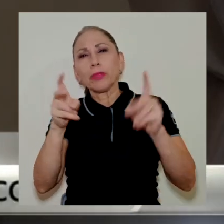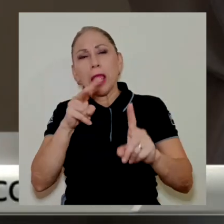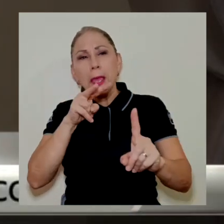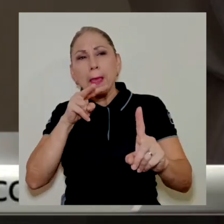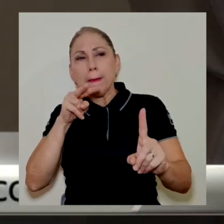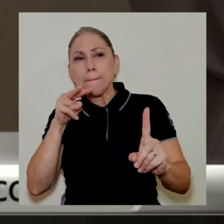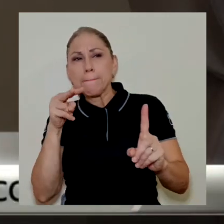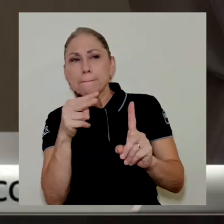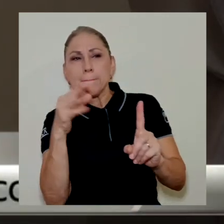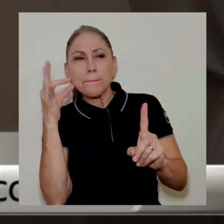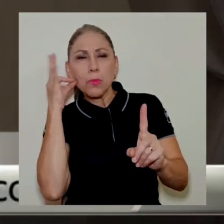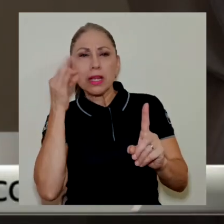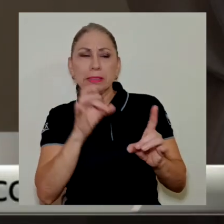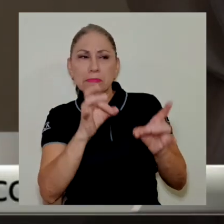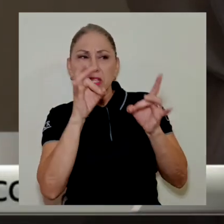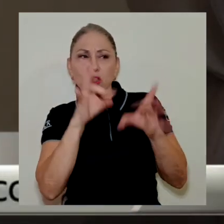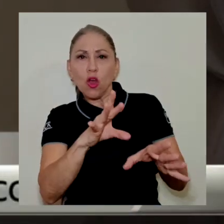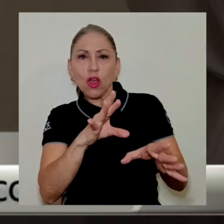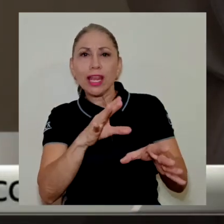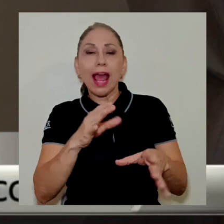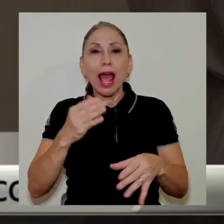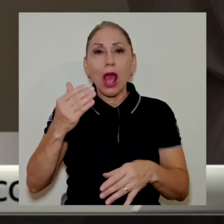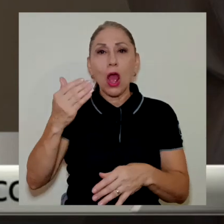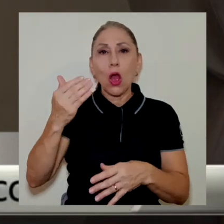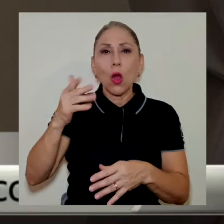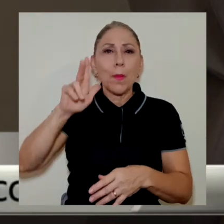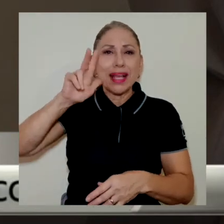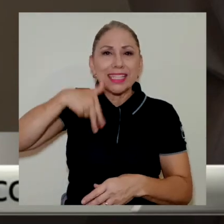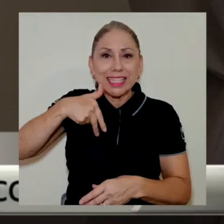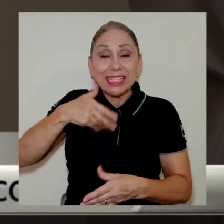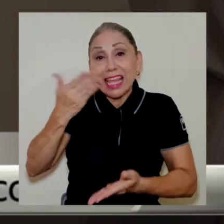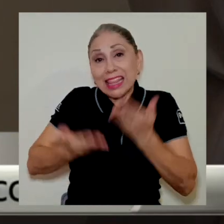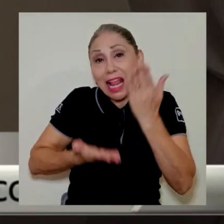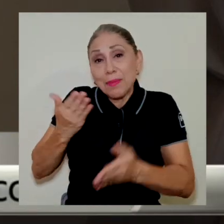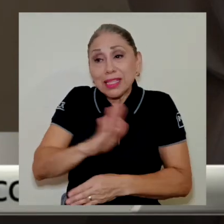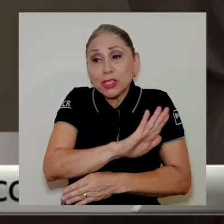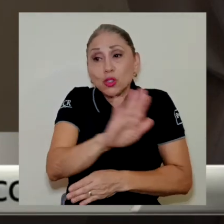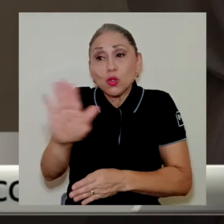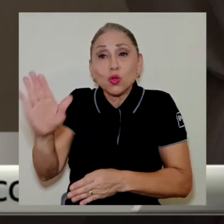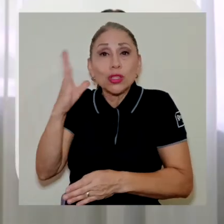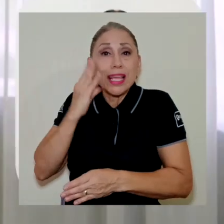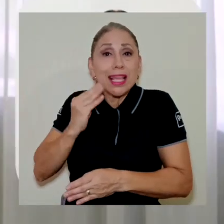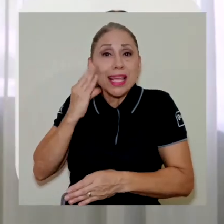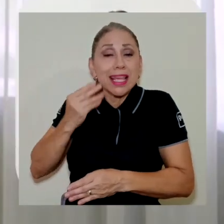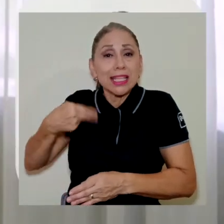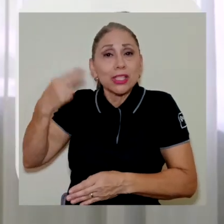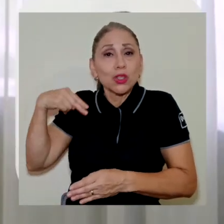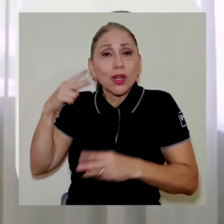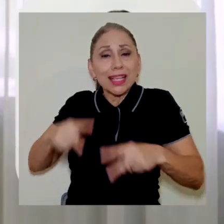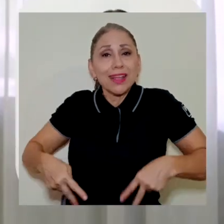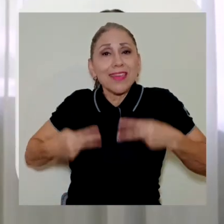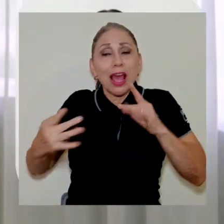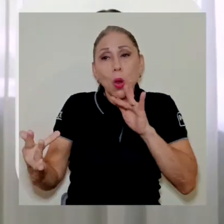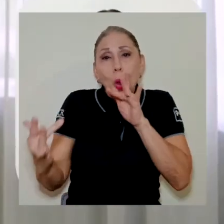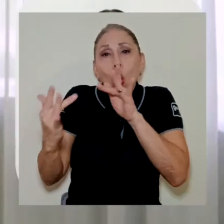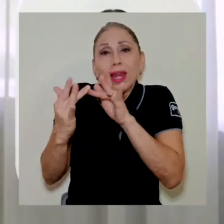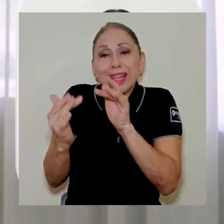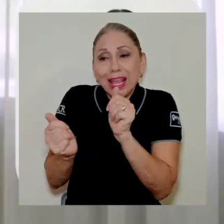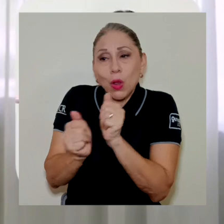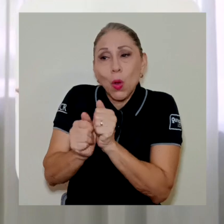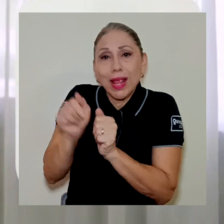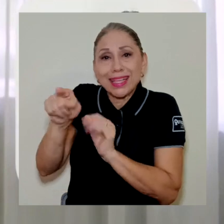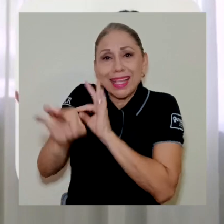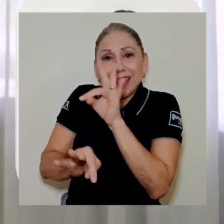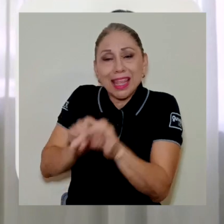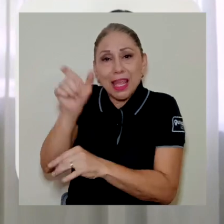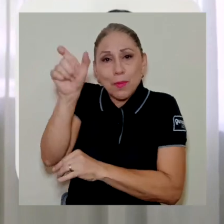¿verdad?, durante toda su vida, y que además probablemente sus historias de vida hacen que conecten con este tipo de liderazgos, ¿verdad? Estos liderazgos